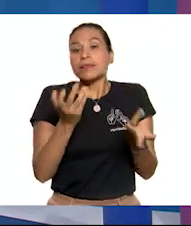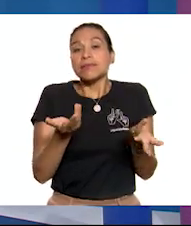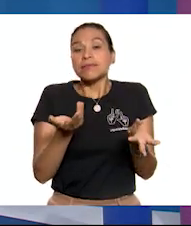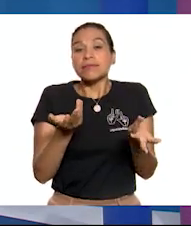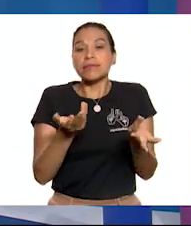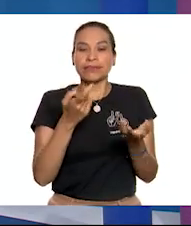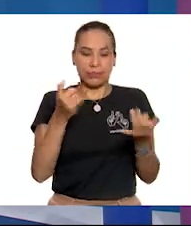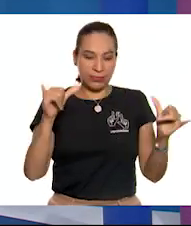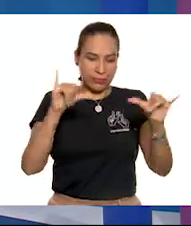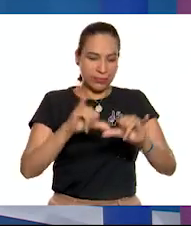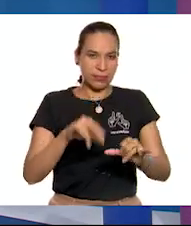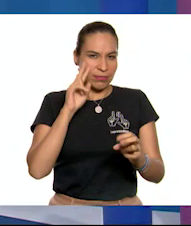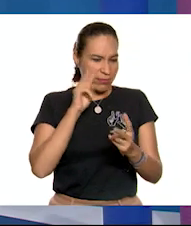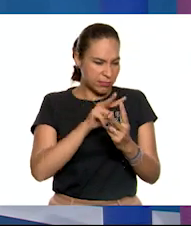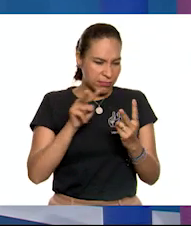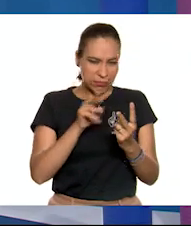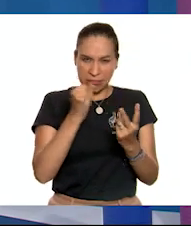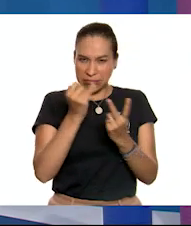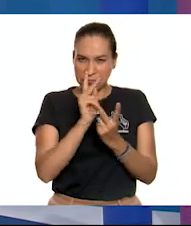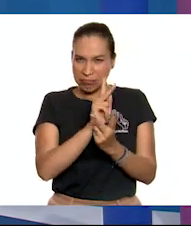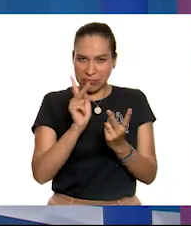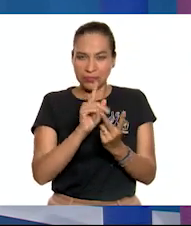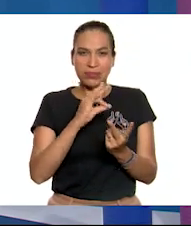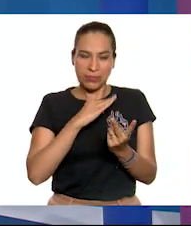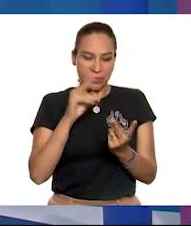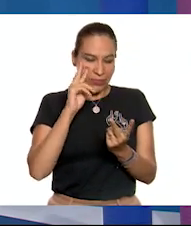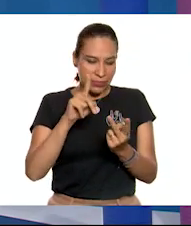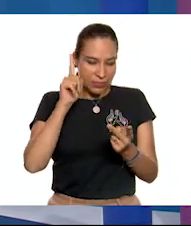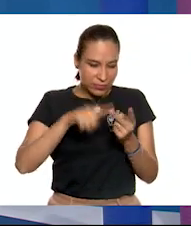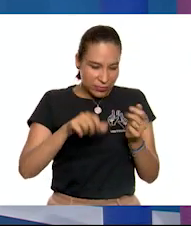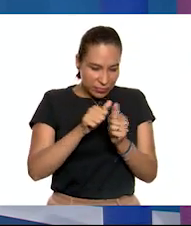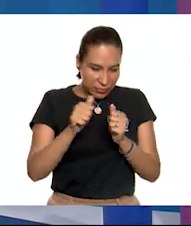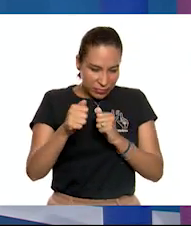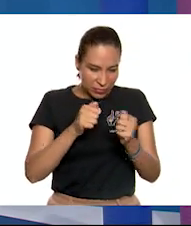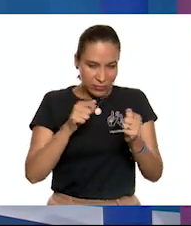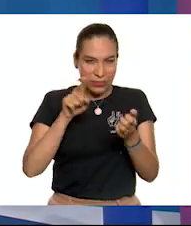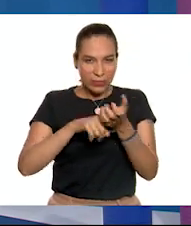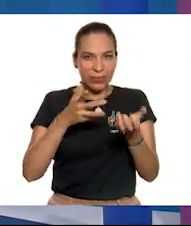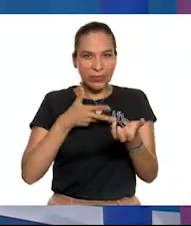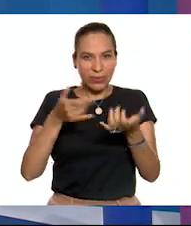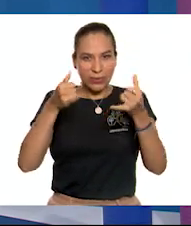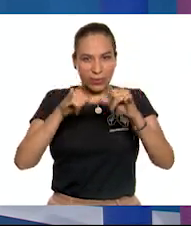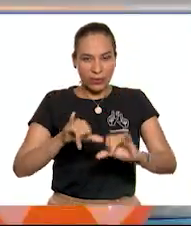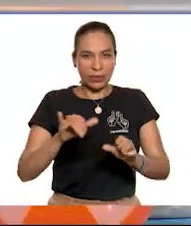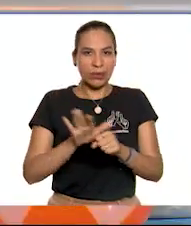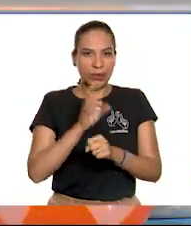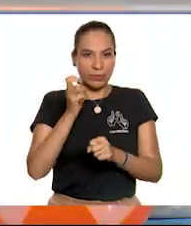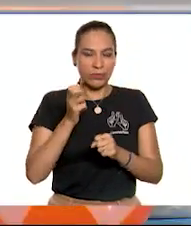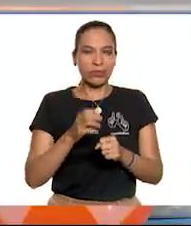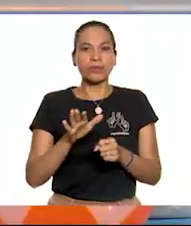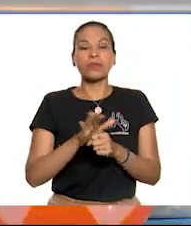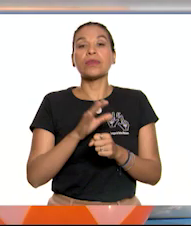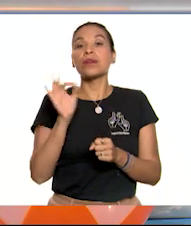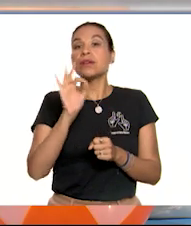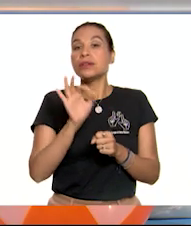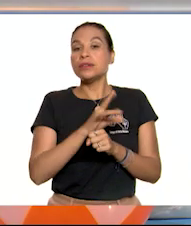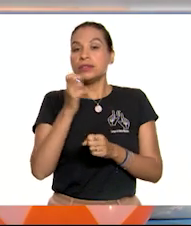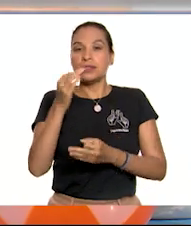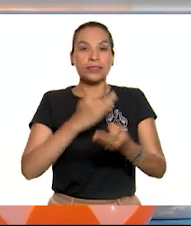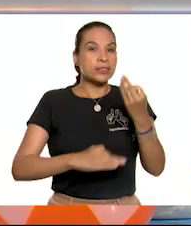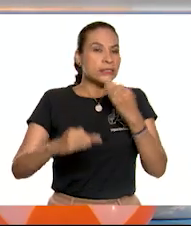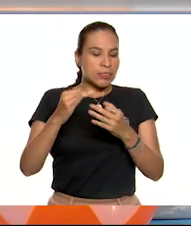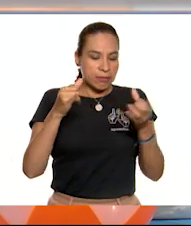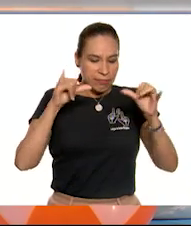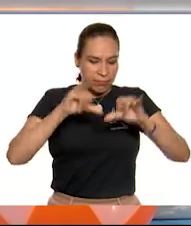en esta mezcla no se observe a simple vista, podemos separarla de sus componentes. Entonces, ¿todas